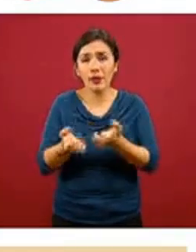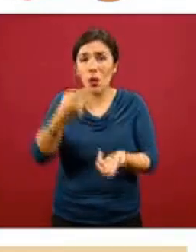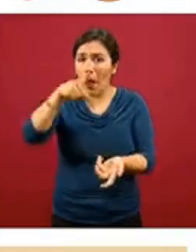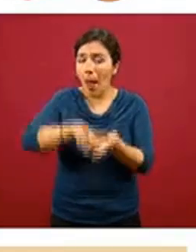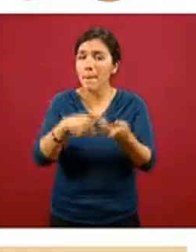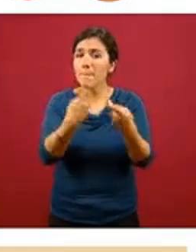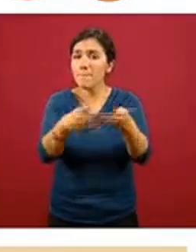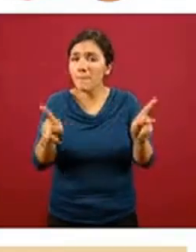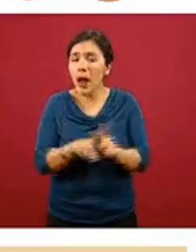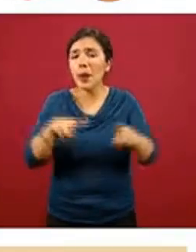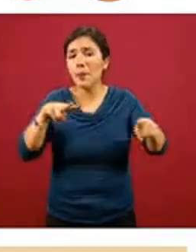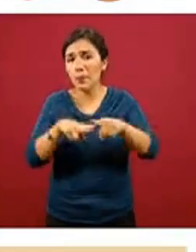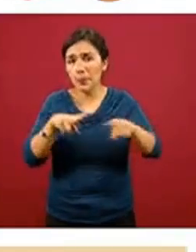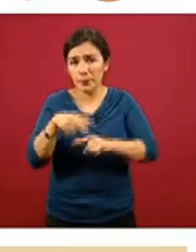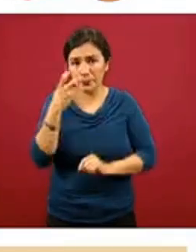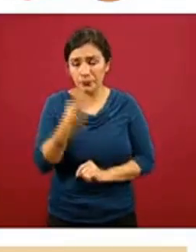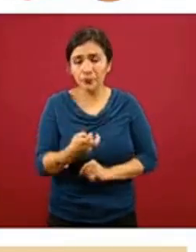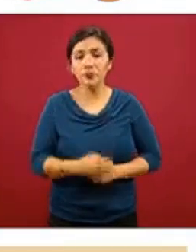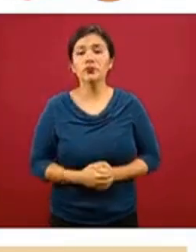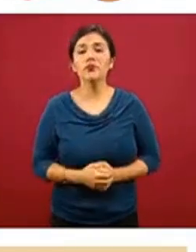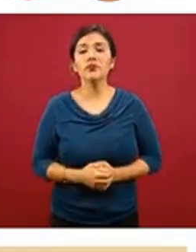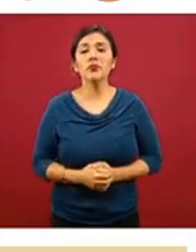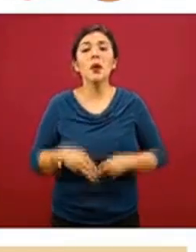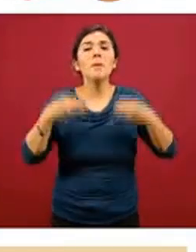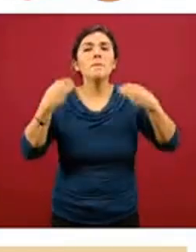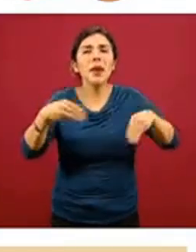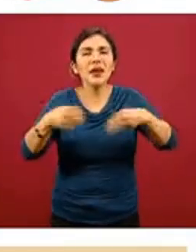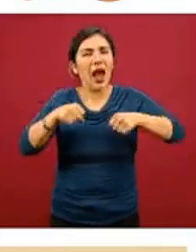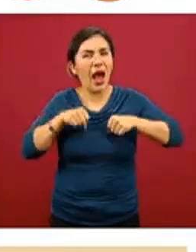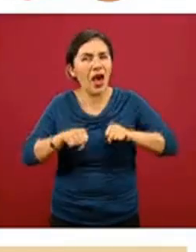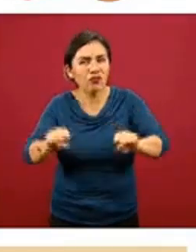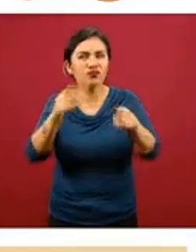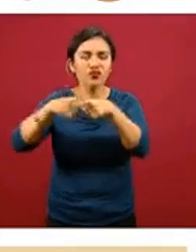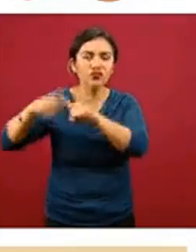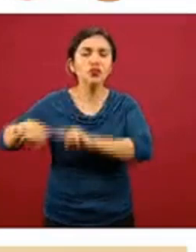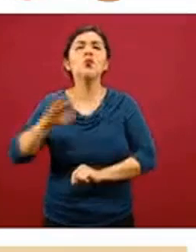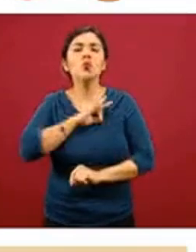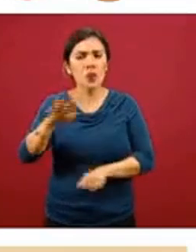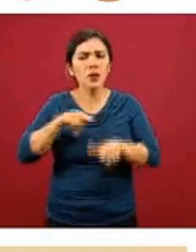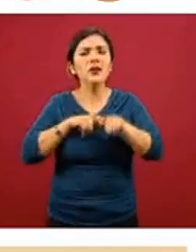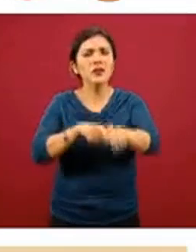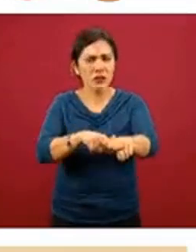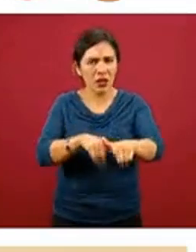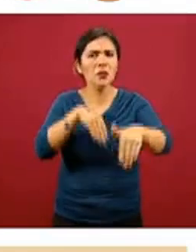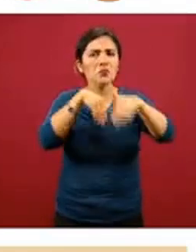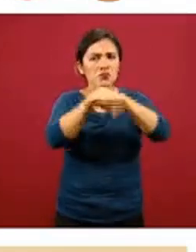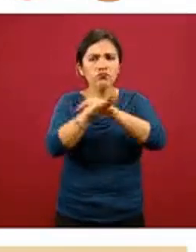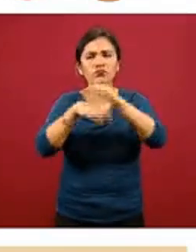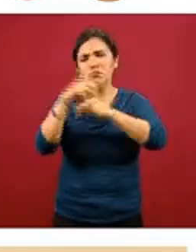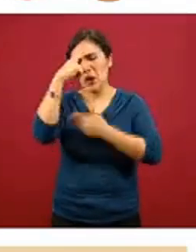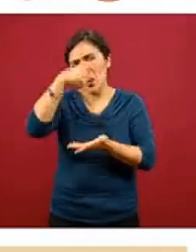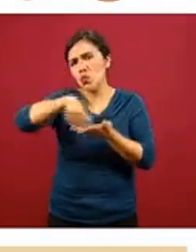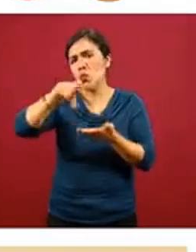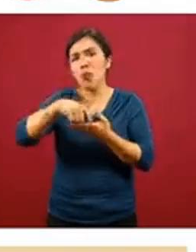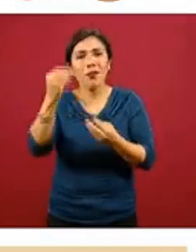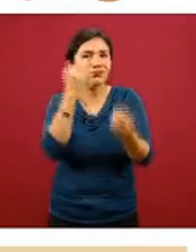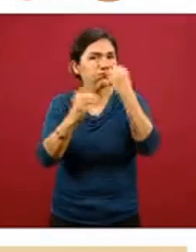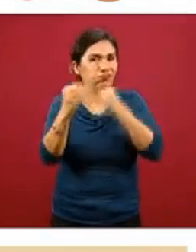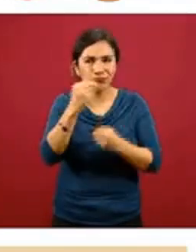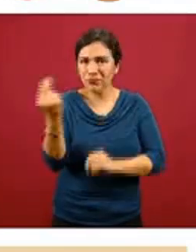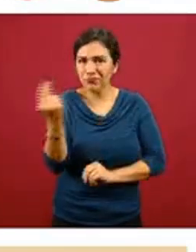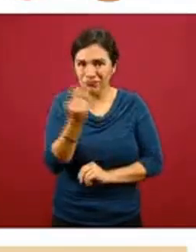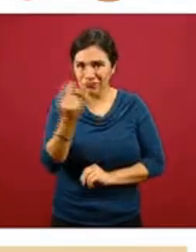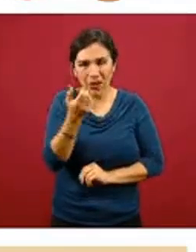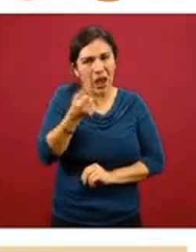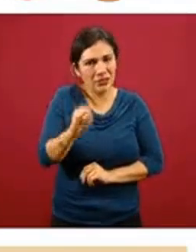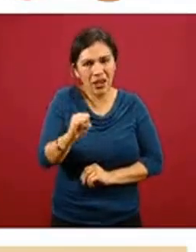en estos lugares públicos. En el caso de mercados, supermercados, podemos seguir yendo a adquirir nuestros